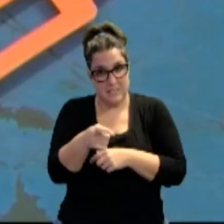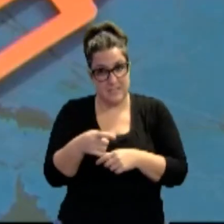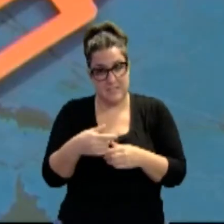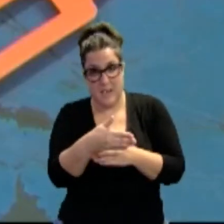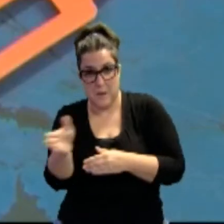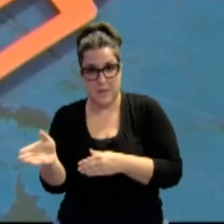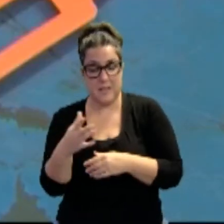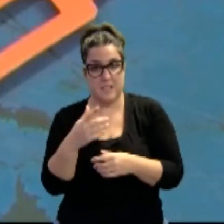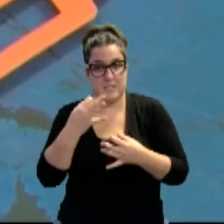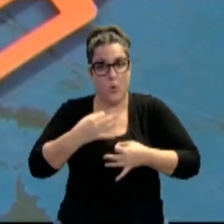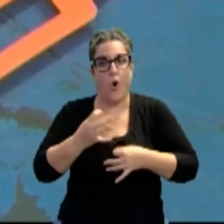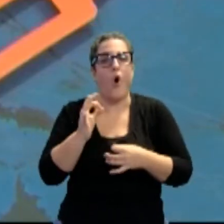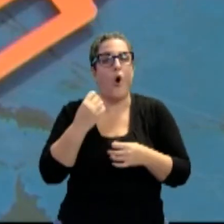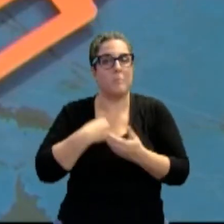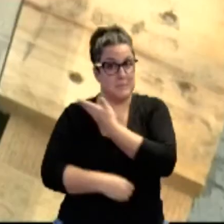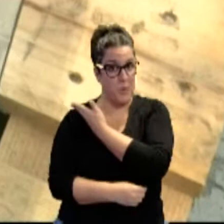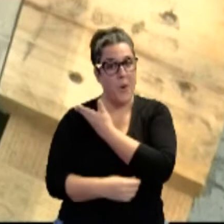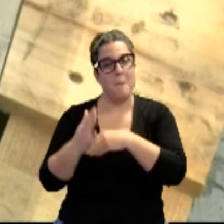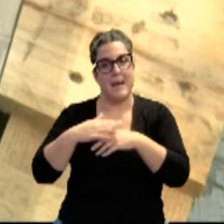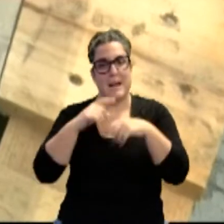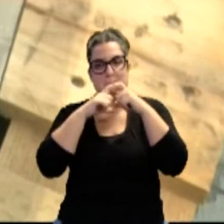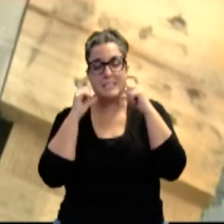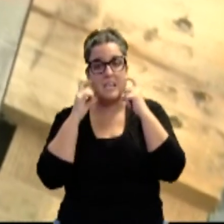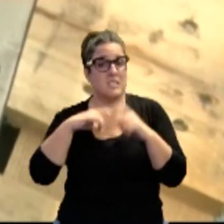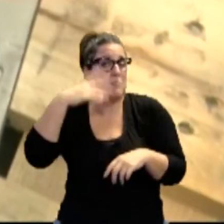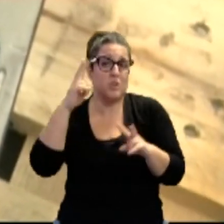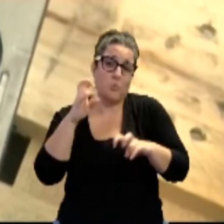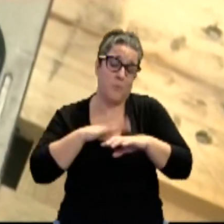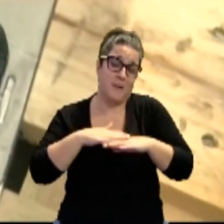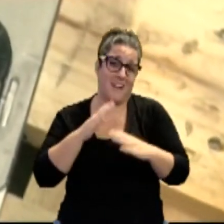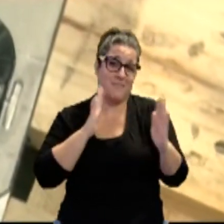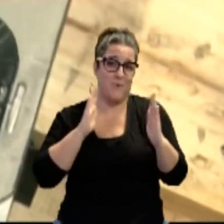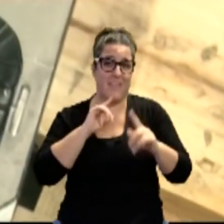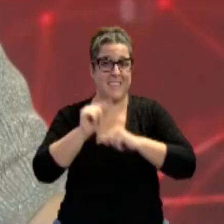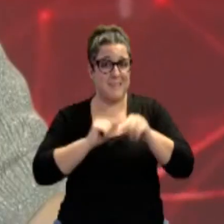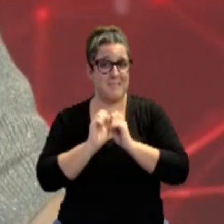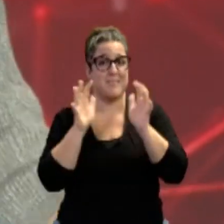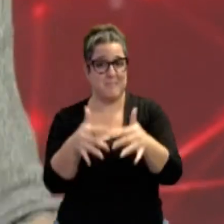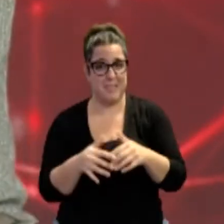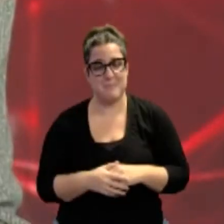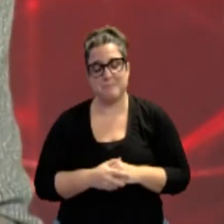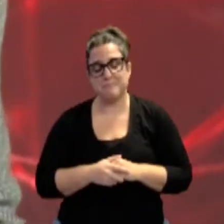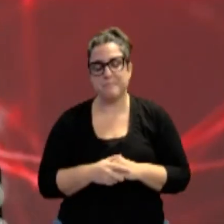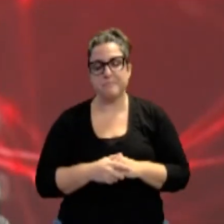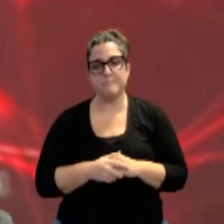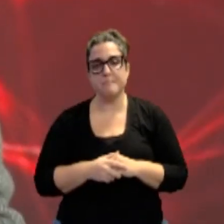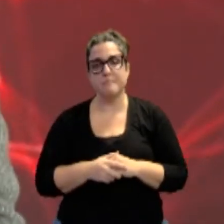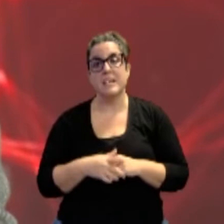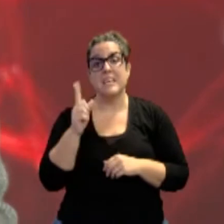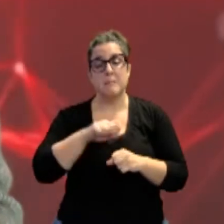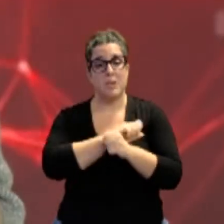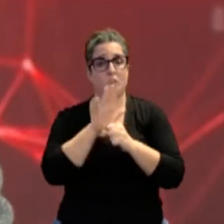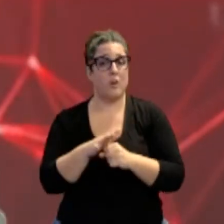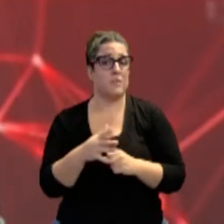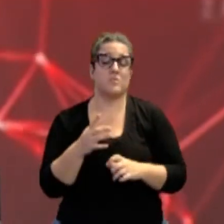estos salvaorejas para las mascarillas. Nuevos inventos en tiempos de pandemia. Bueno, y la pandemia ha provocado también que los